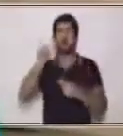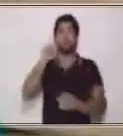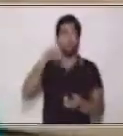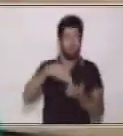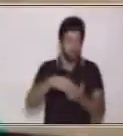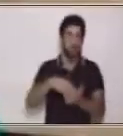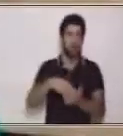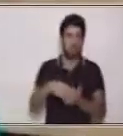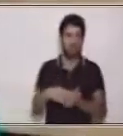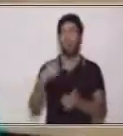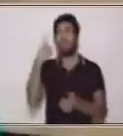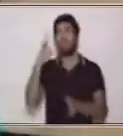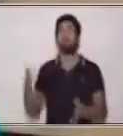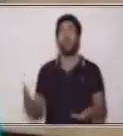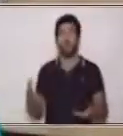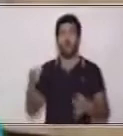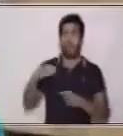medir